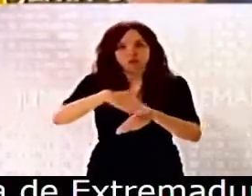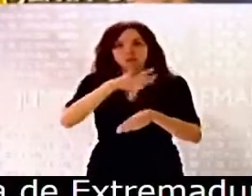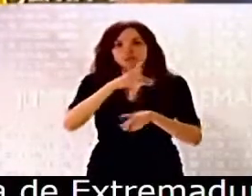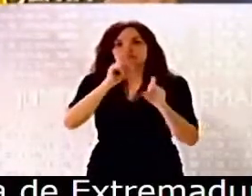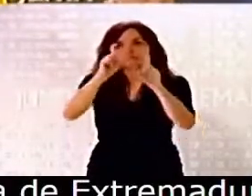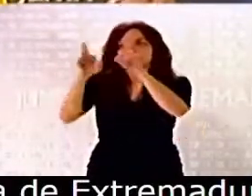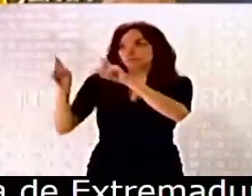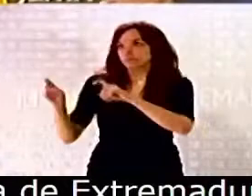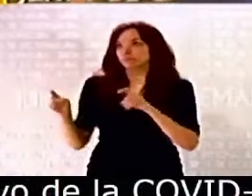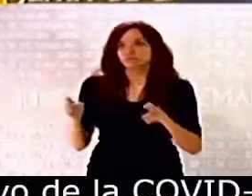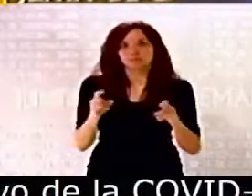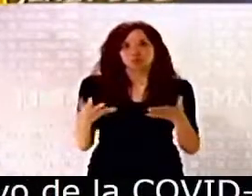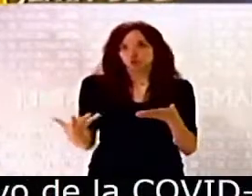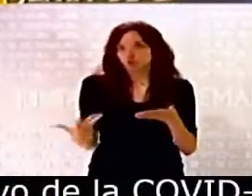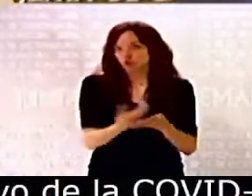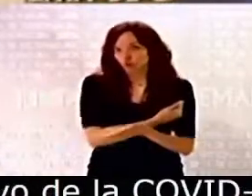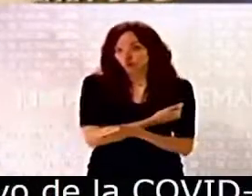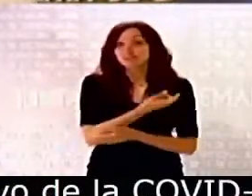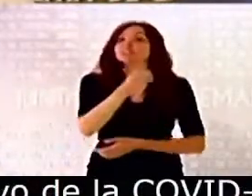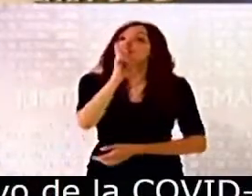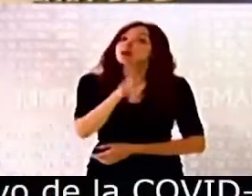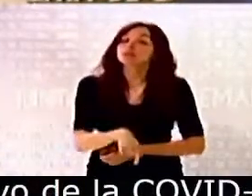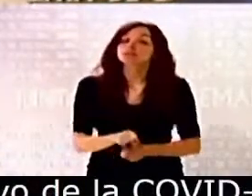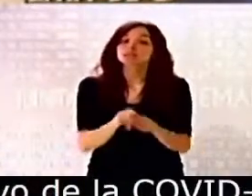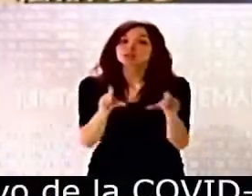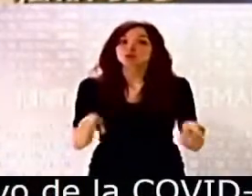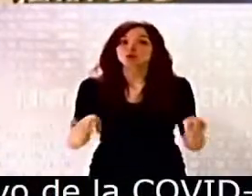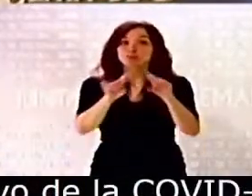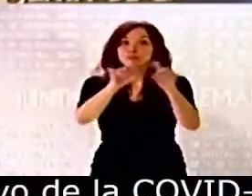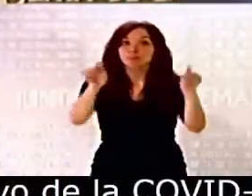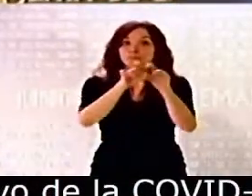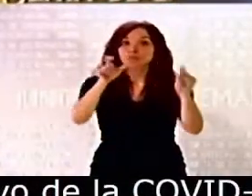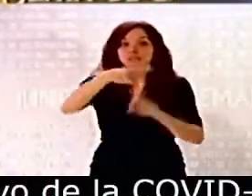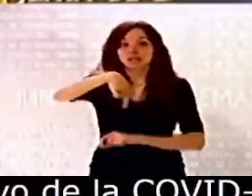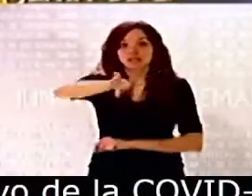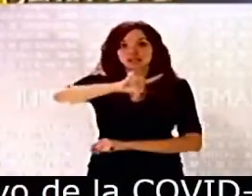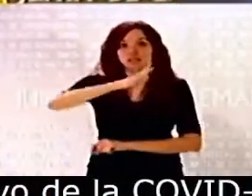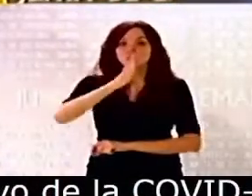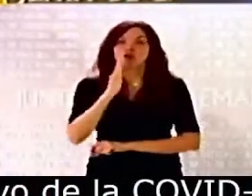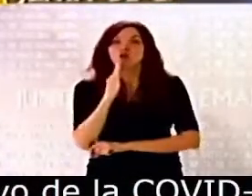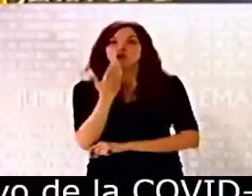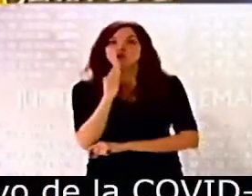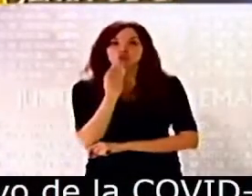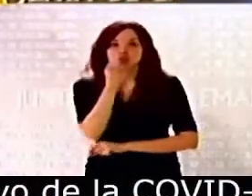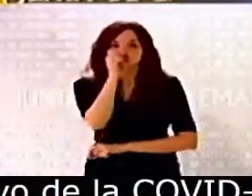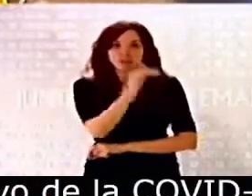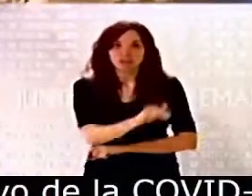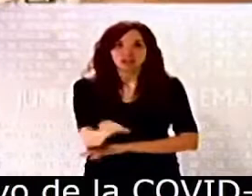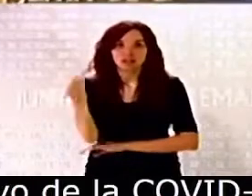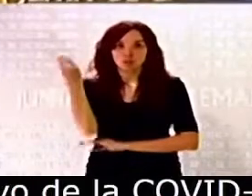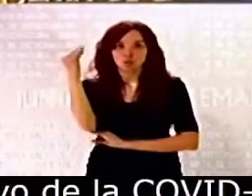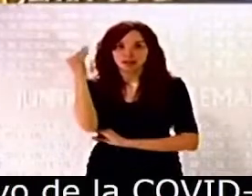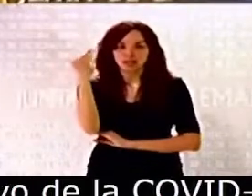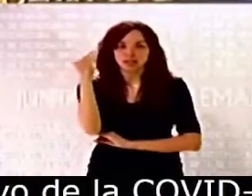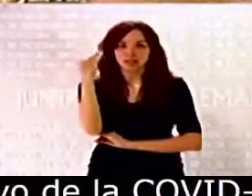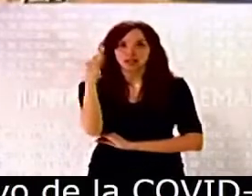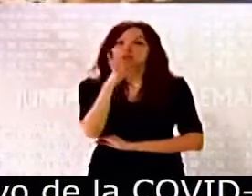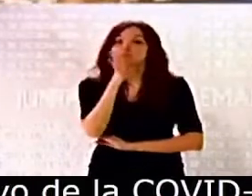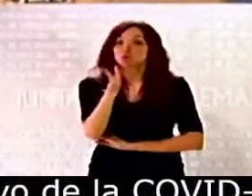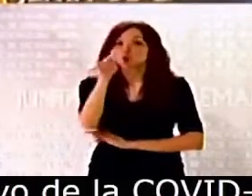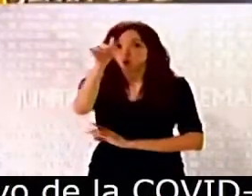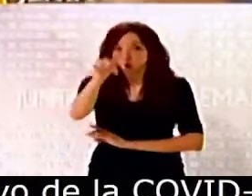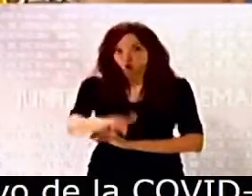los sectores de actividad, también en el sector de las empresas que se dedican al ocio infantil y juvenil. Es por eso que hoy la